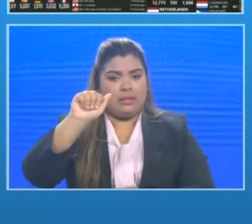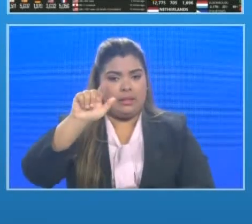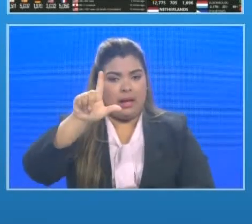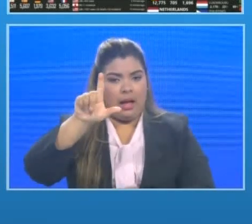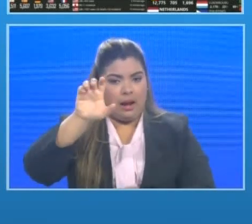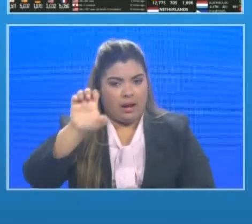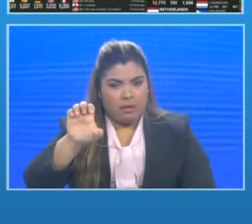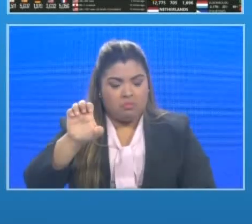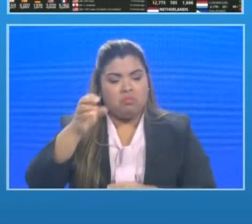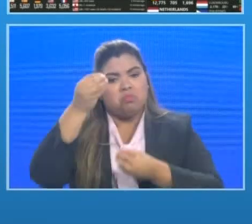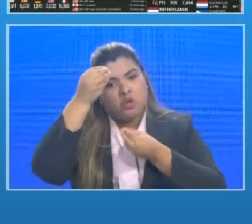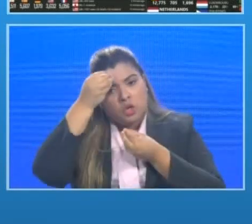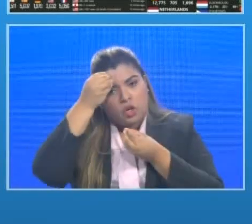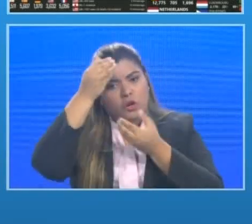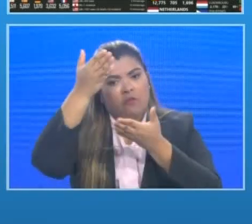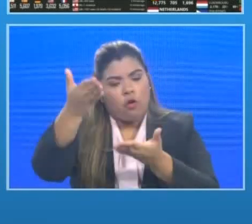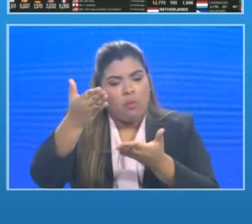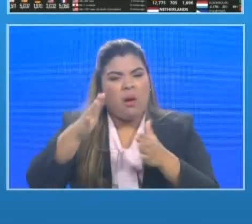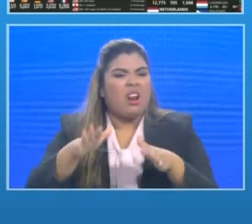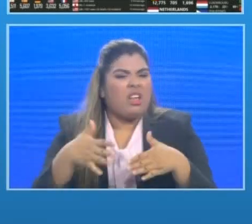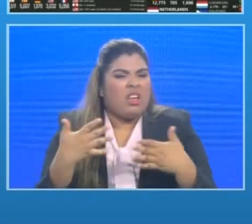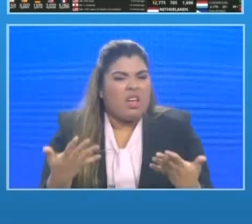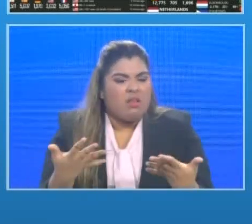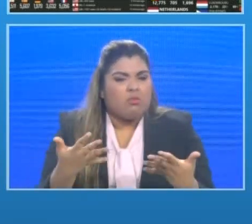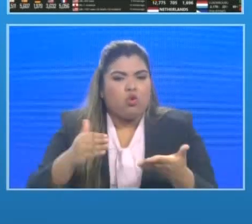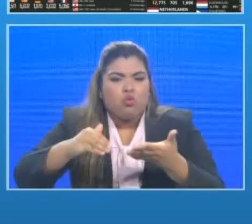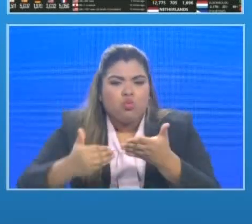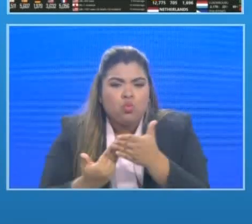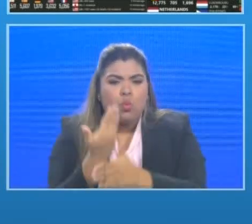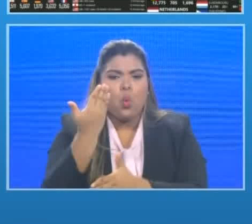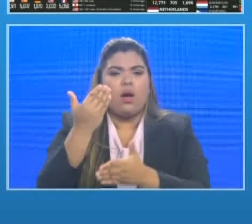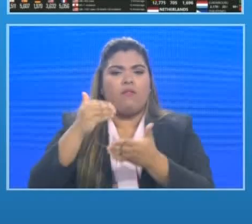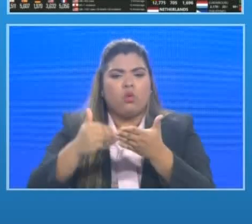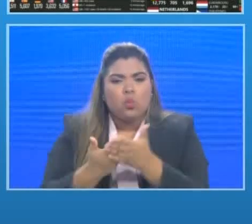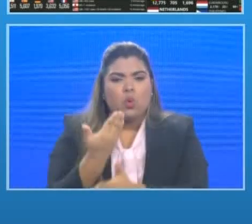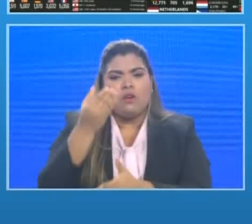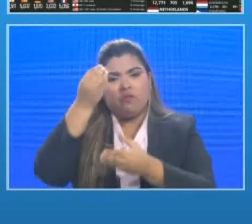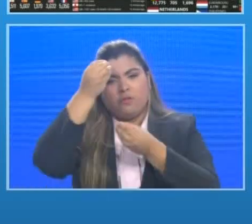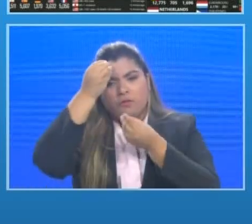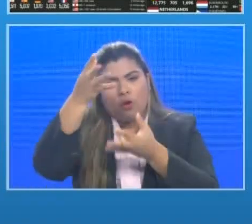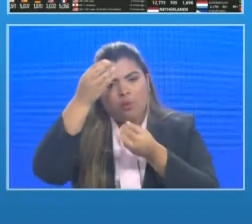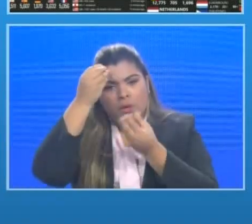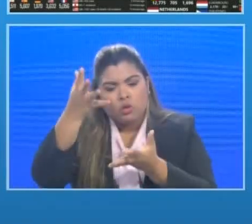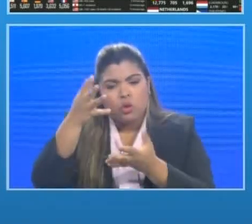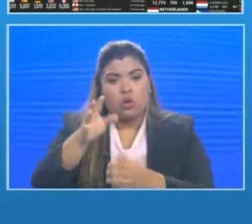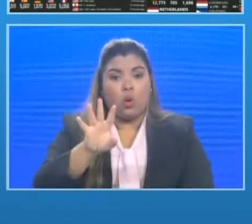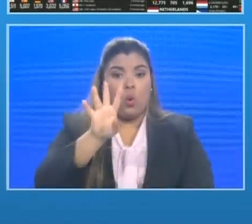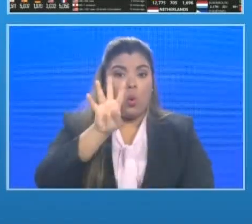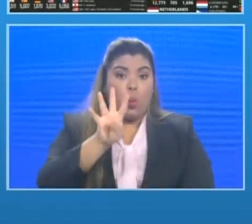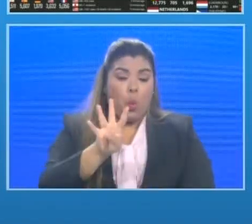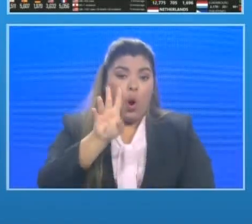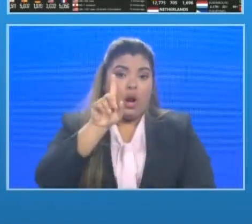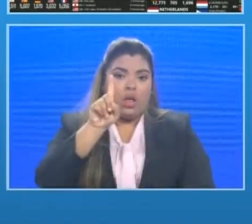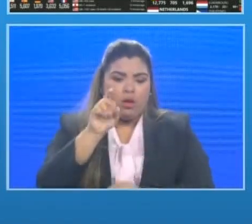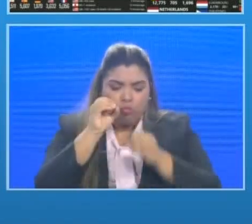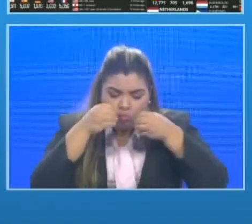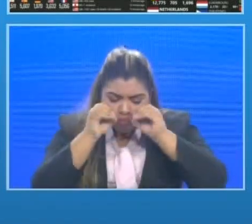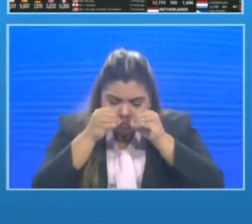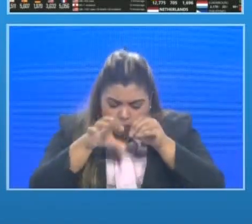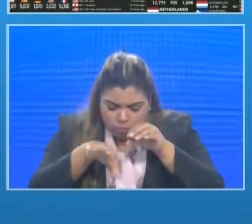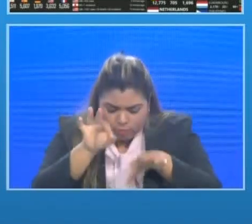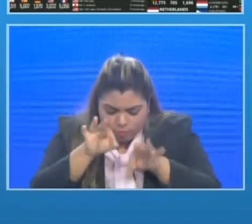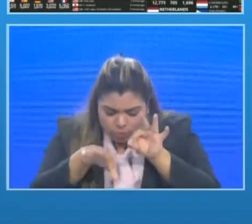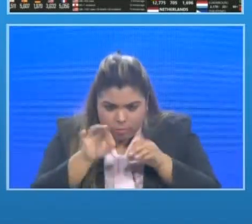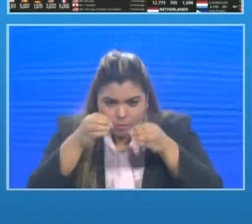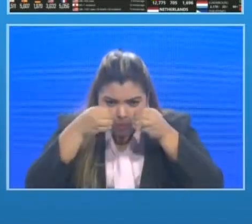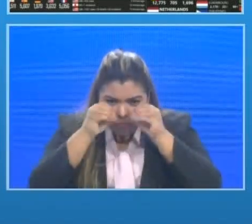anunciar los avances en materia de la identificación completa de 41 genomas que pueden